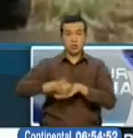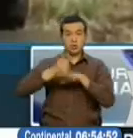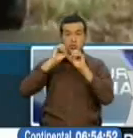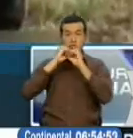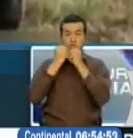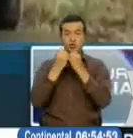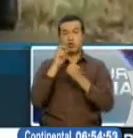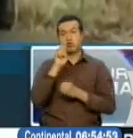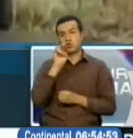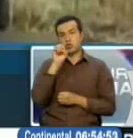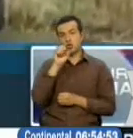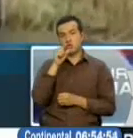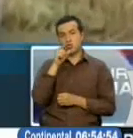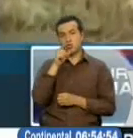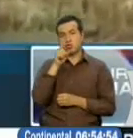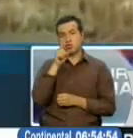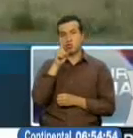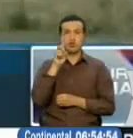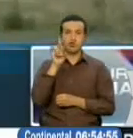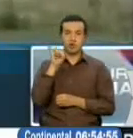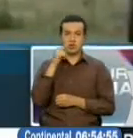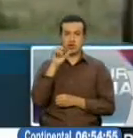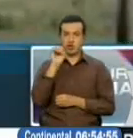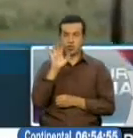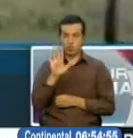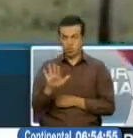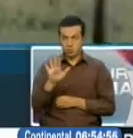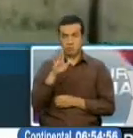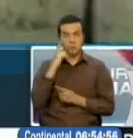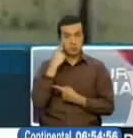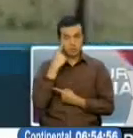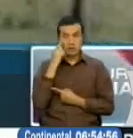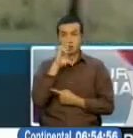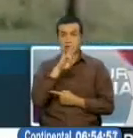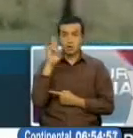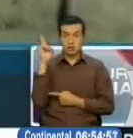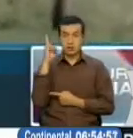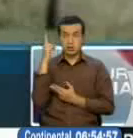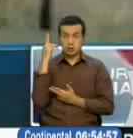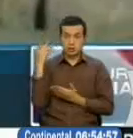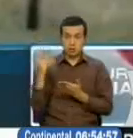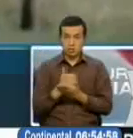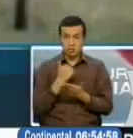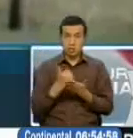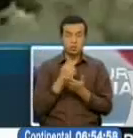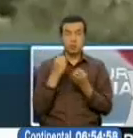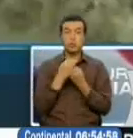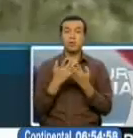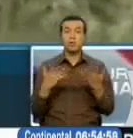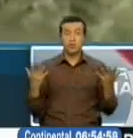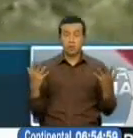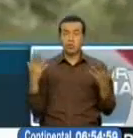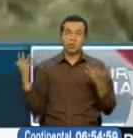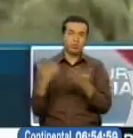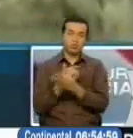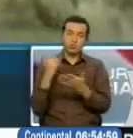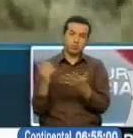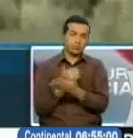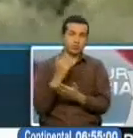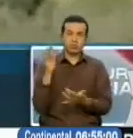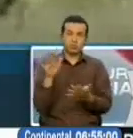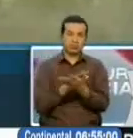organización, Rodrigo Londoño, alias Timochenko. La misión ha verificado 77 caletas de las cuales se han extraído el armamento y